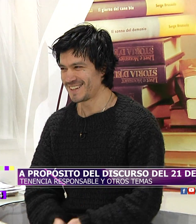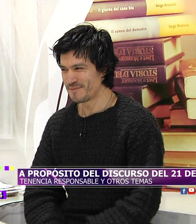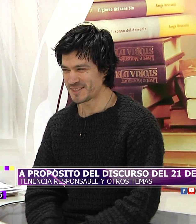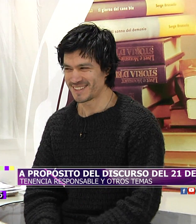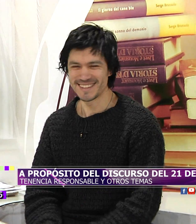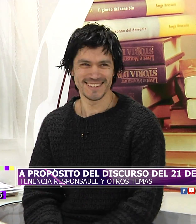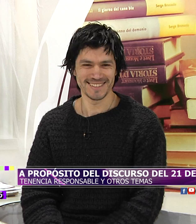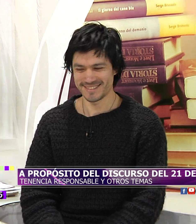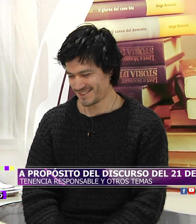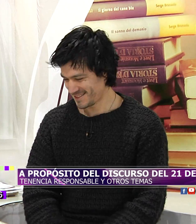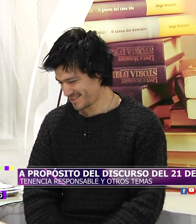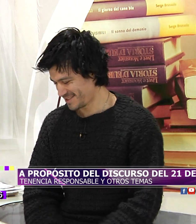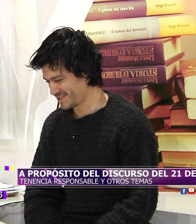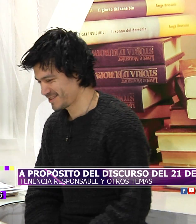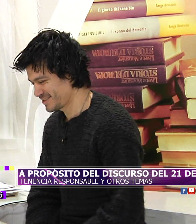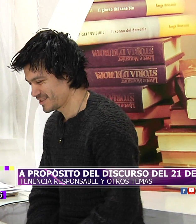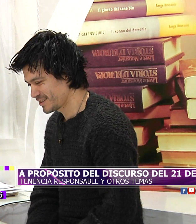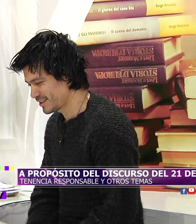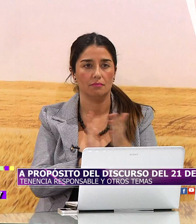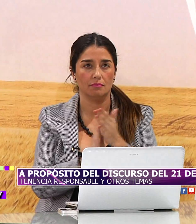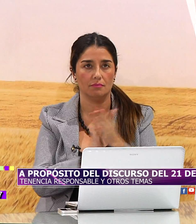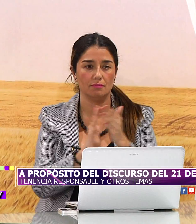minuto de la presidente.